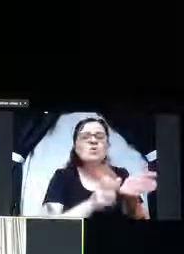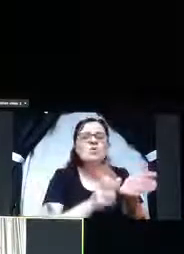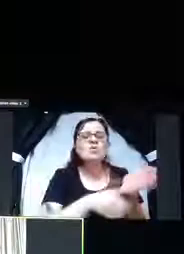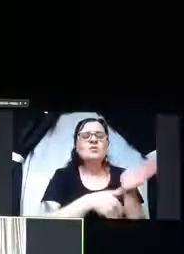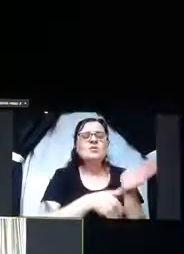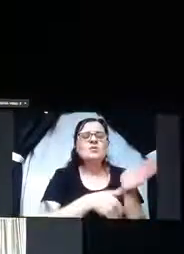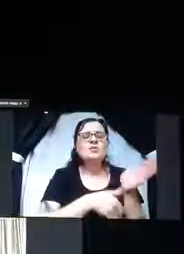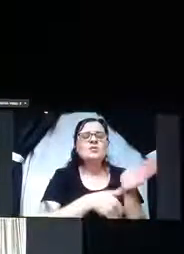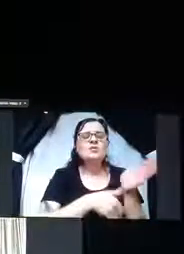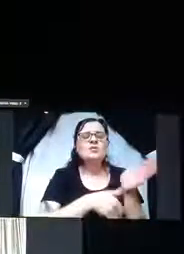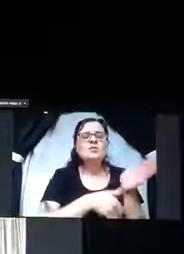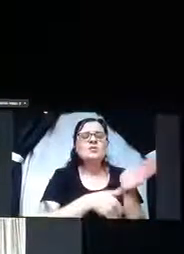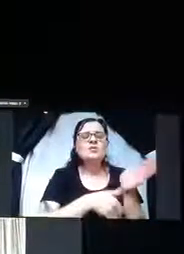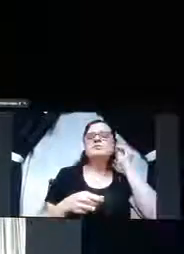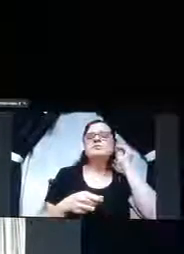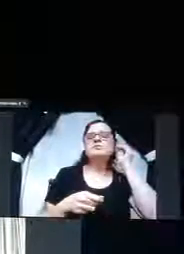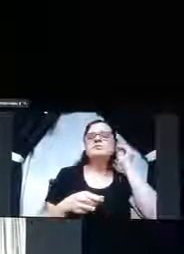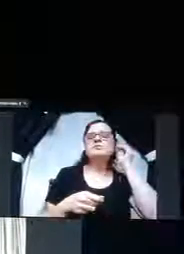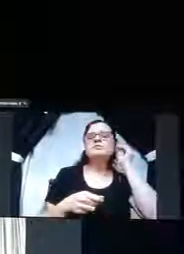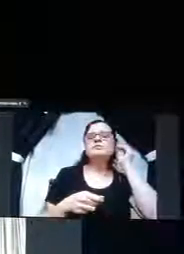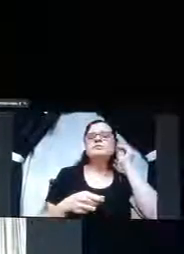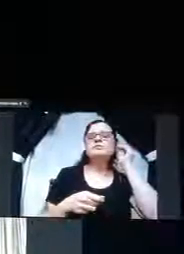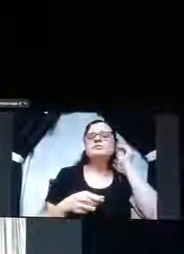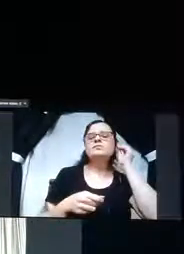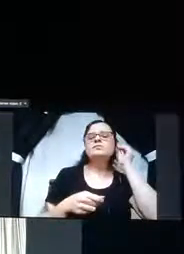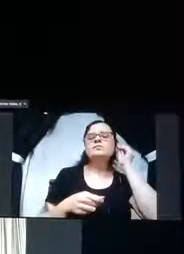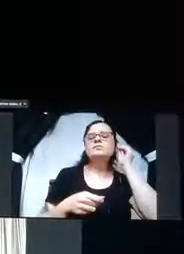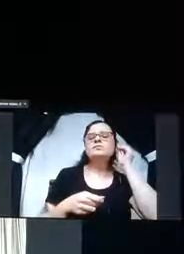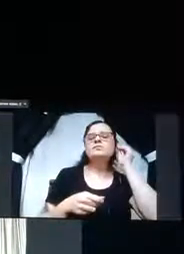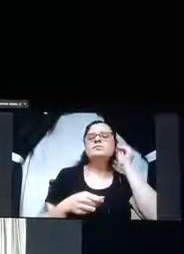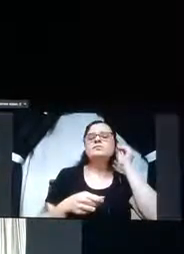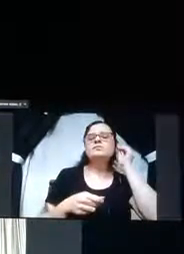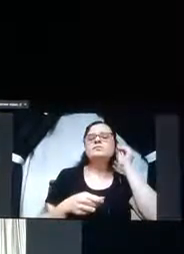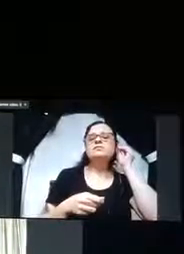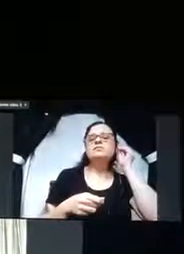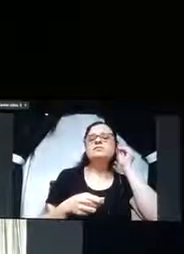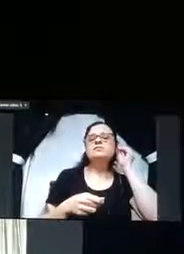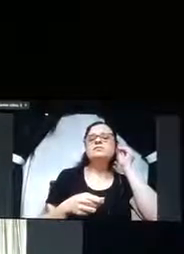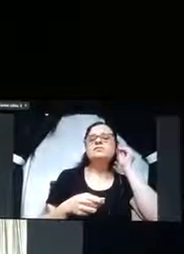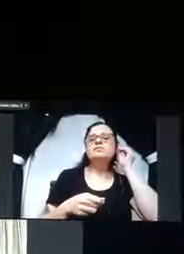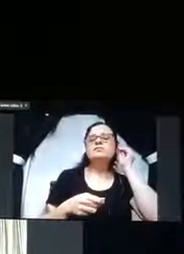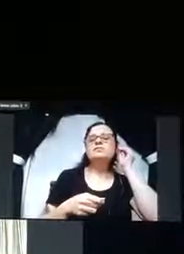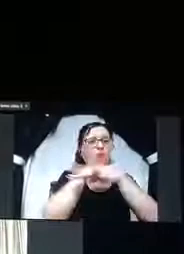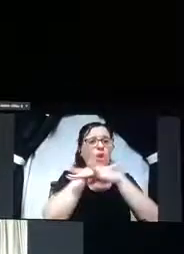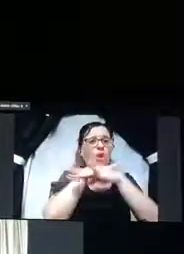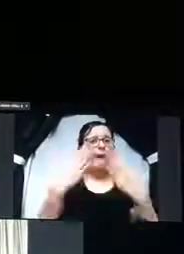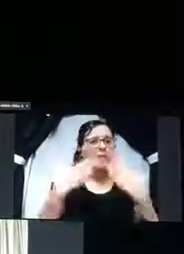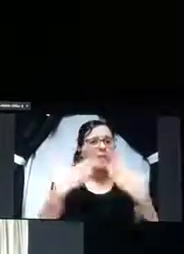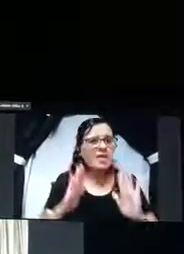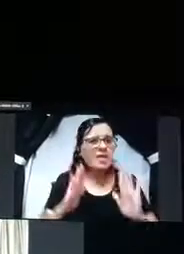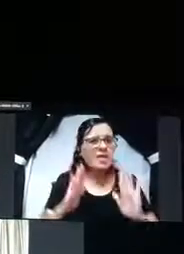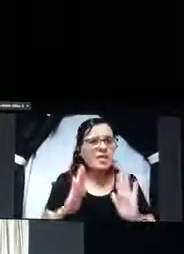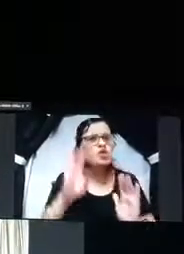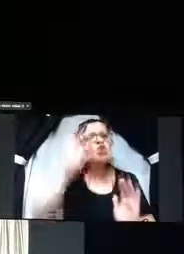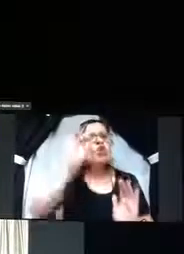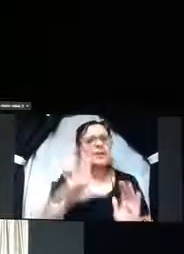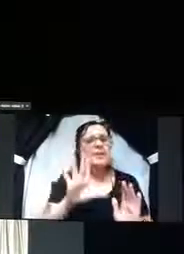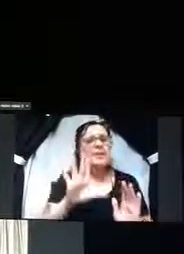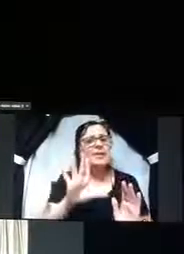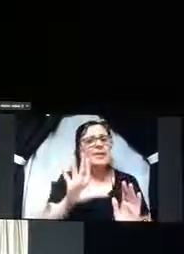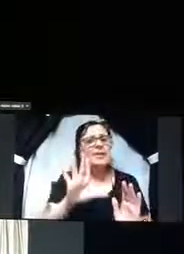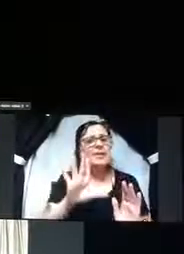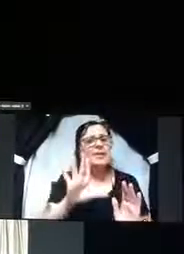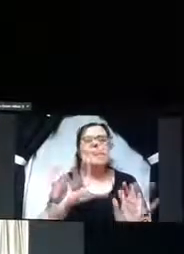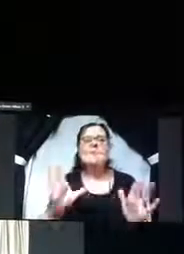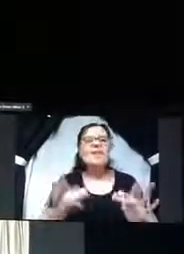puede. Claro. Lo que pasa es que hay que buscarlo, hay que ponerlo en contacto. Yo muchas veces cuando damos